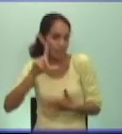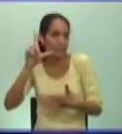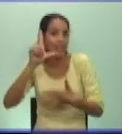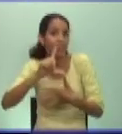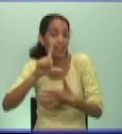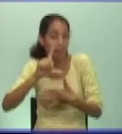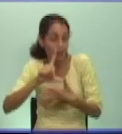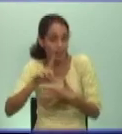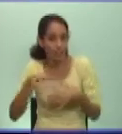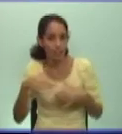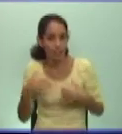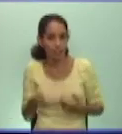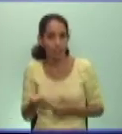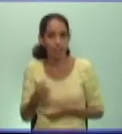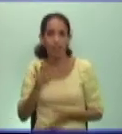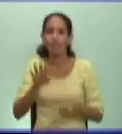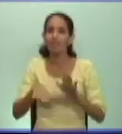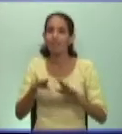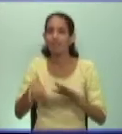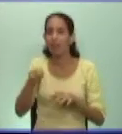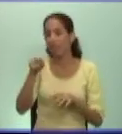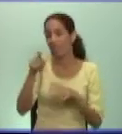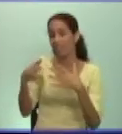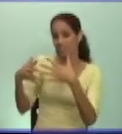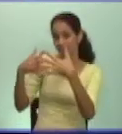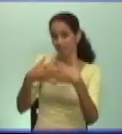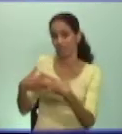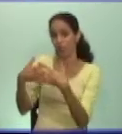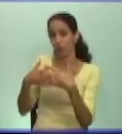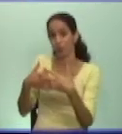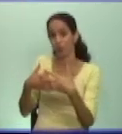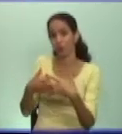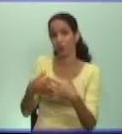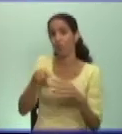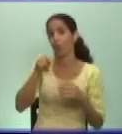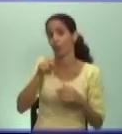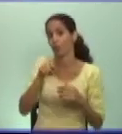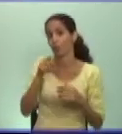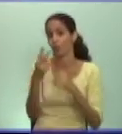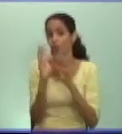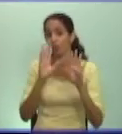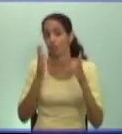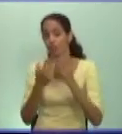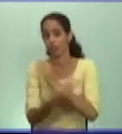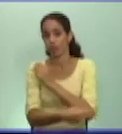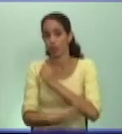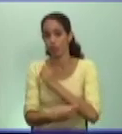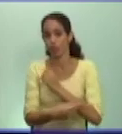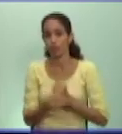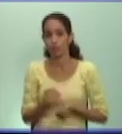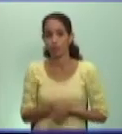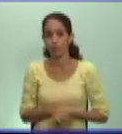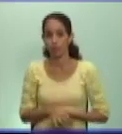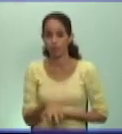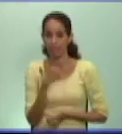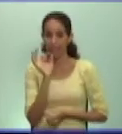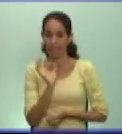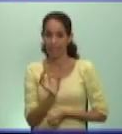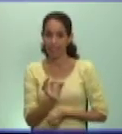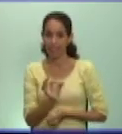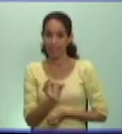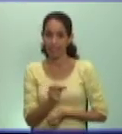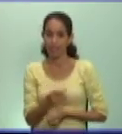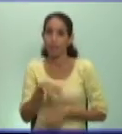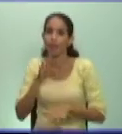la dependencia al capital extranjero y a pesar de los varios modelos que sucedieron, siempre ocurrió una dependencia cada vez mayor